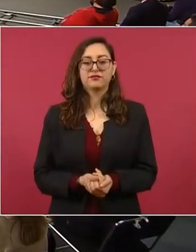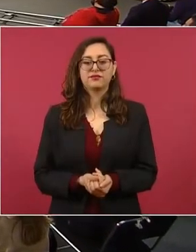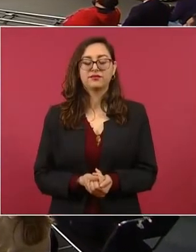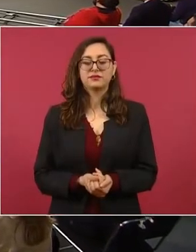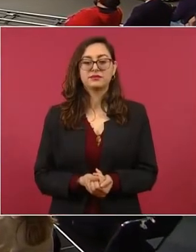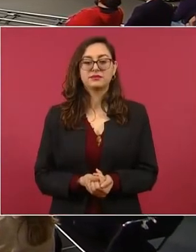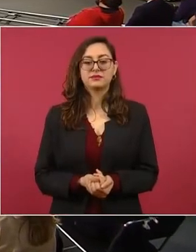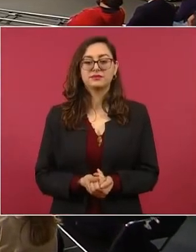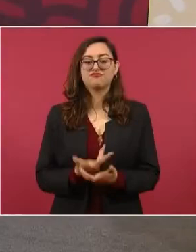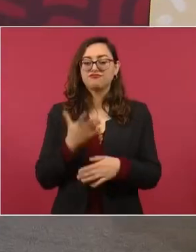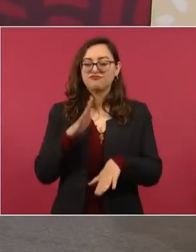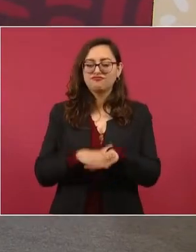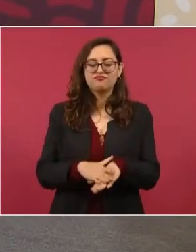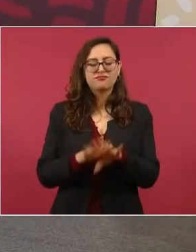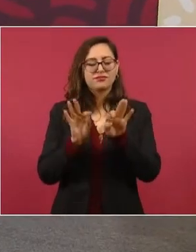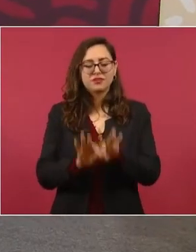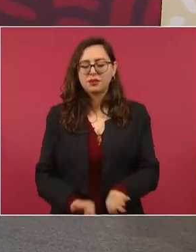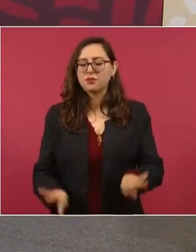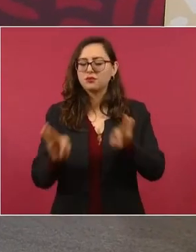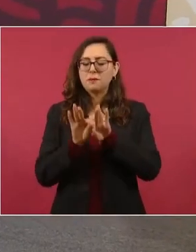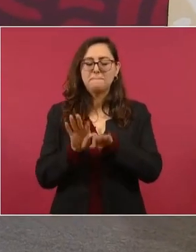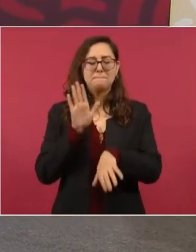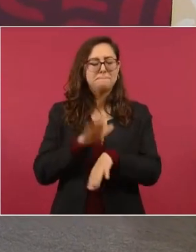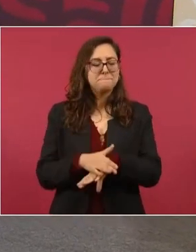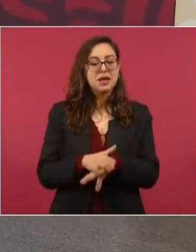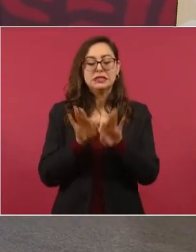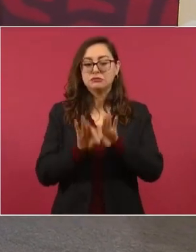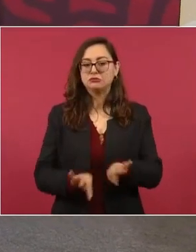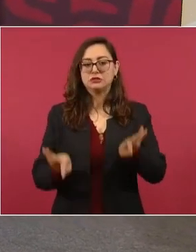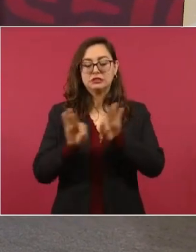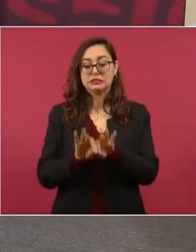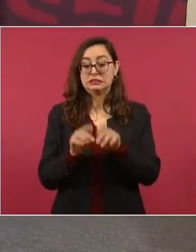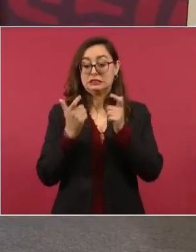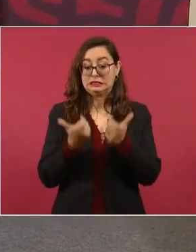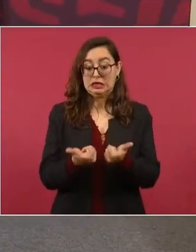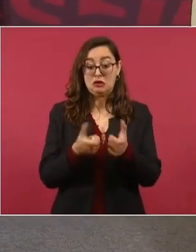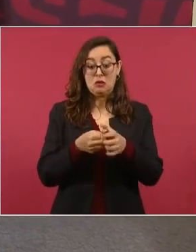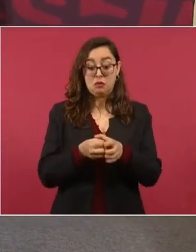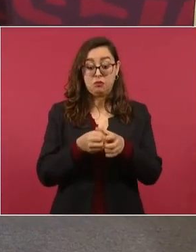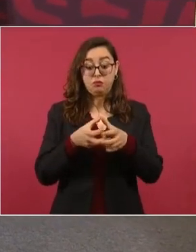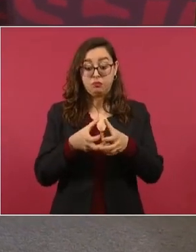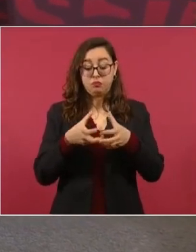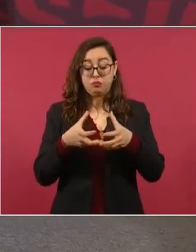es la justa distribución de la riqueza.